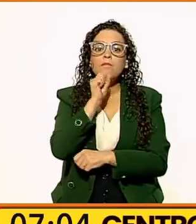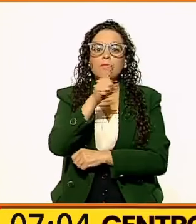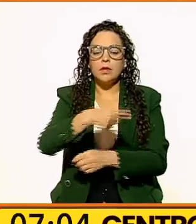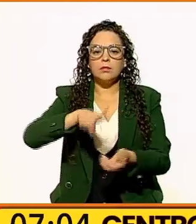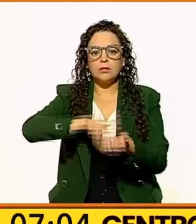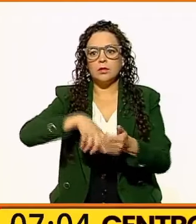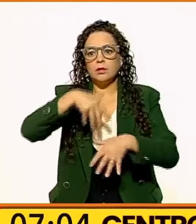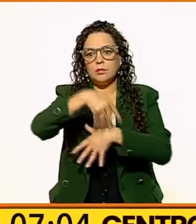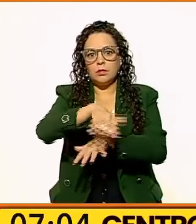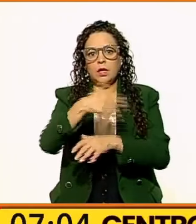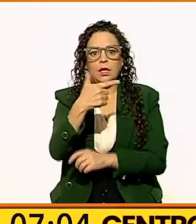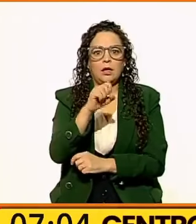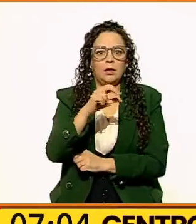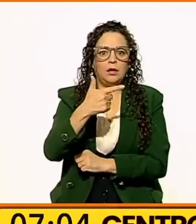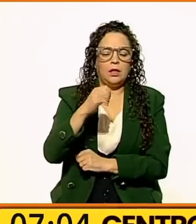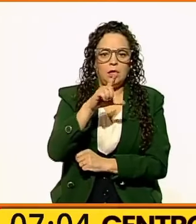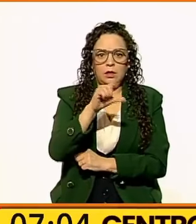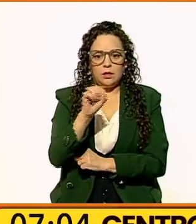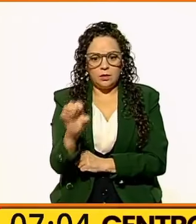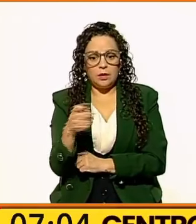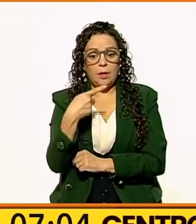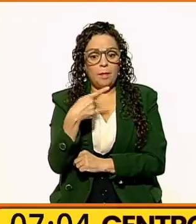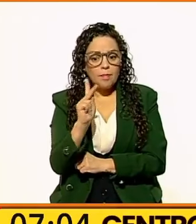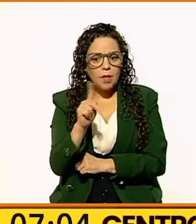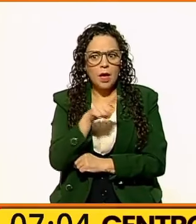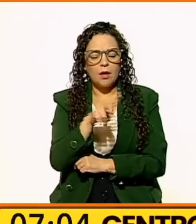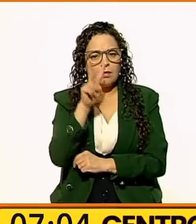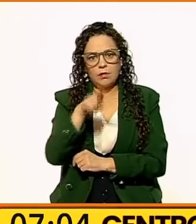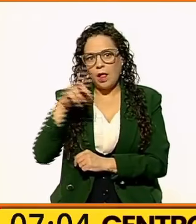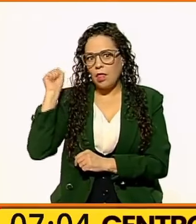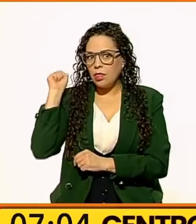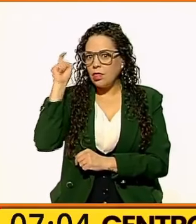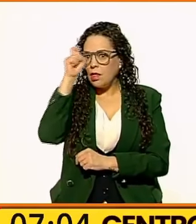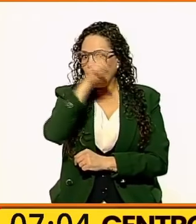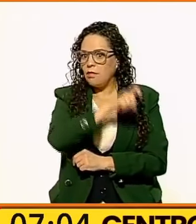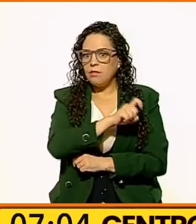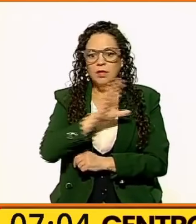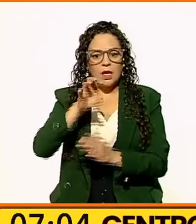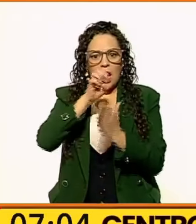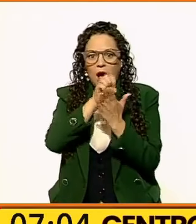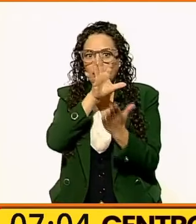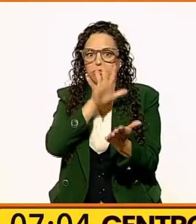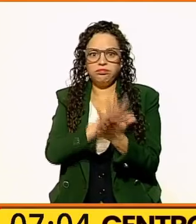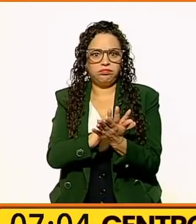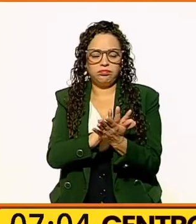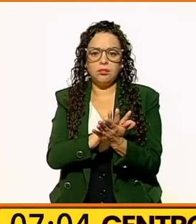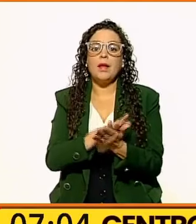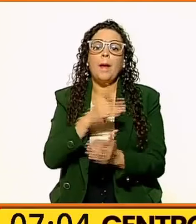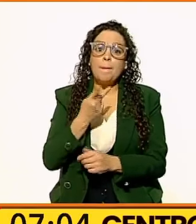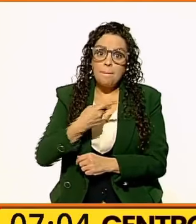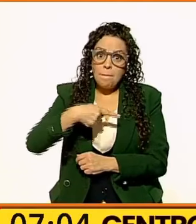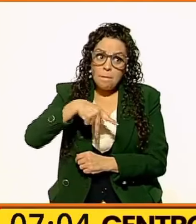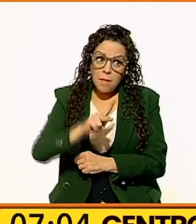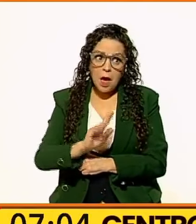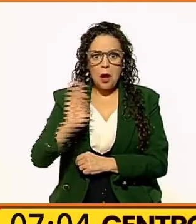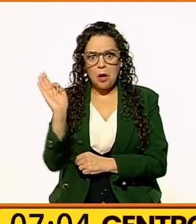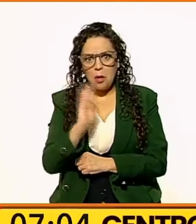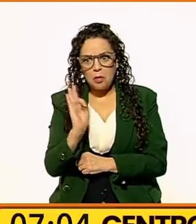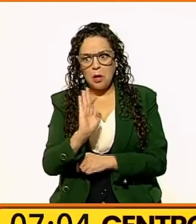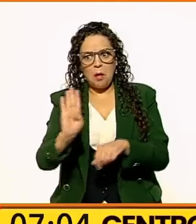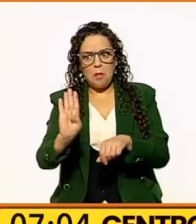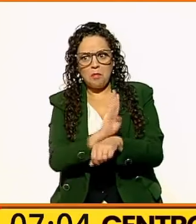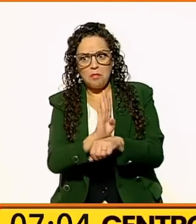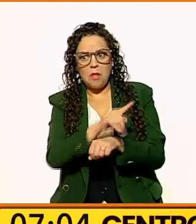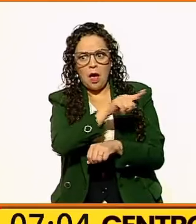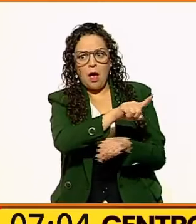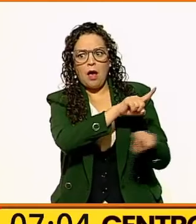si hace esto se siente un precedente muy complicado que bueno, obviamente va a beneficiarlo de bastantes maneras